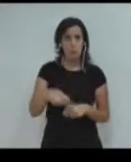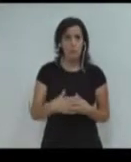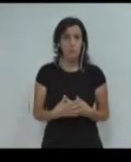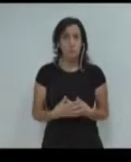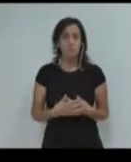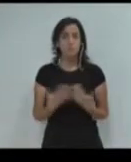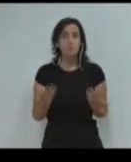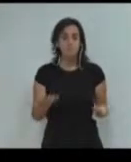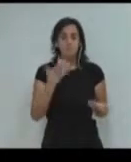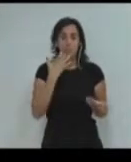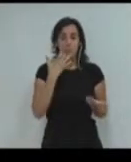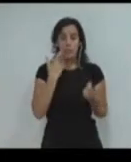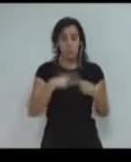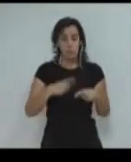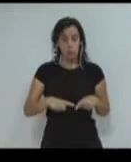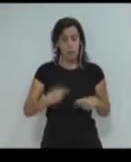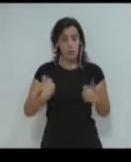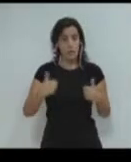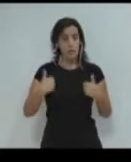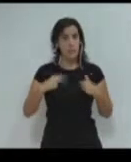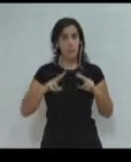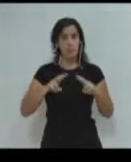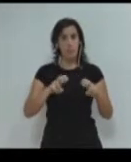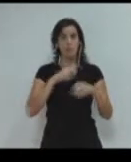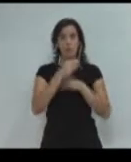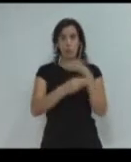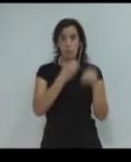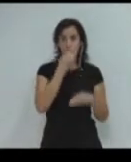Entonces, si hacemos las cosas bien desde el principio,